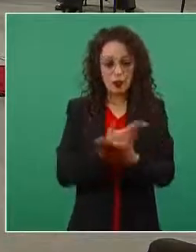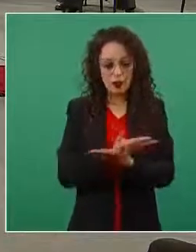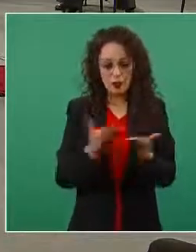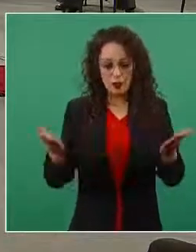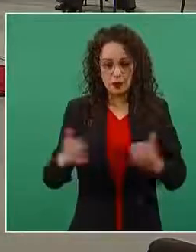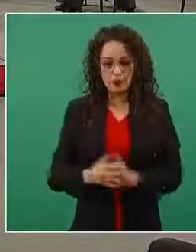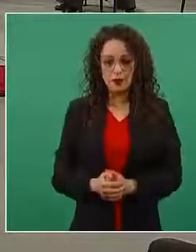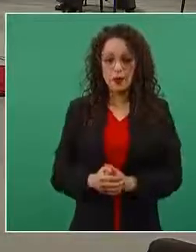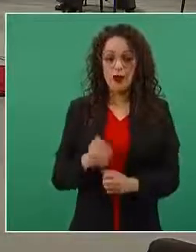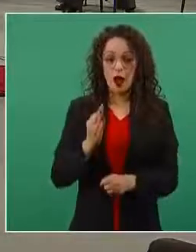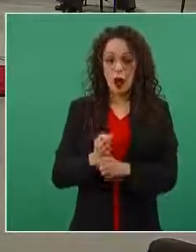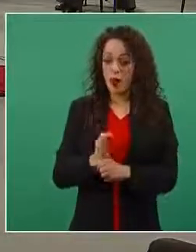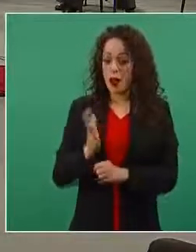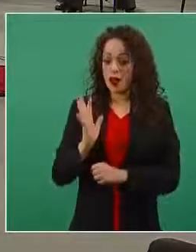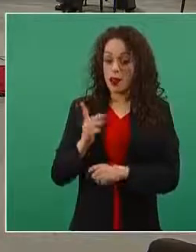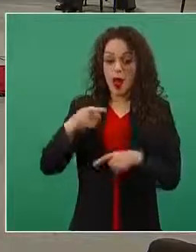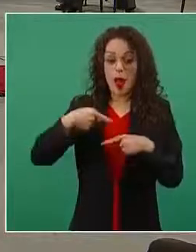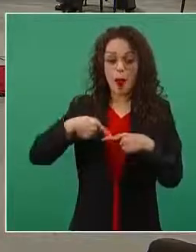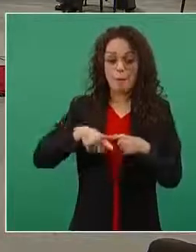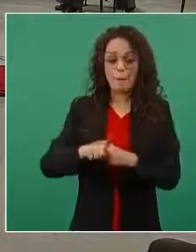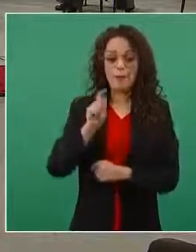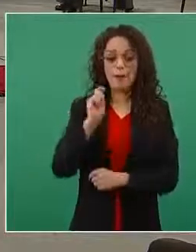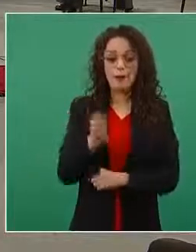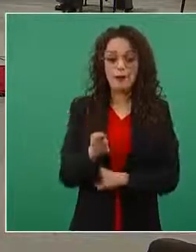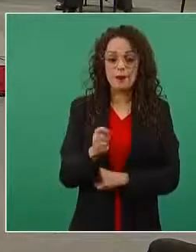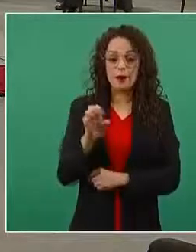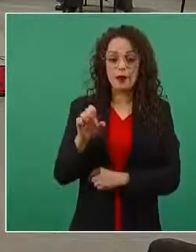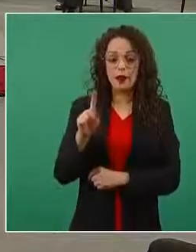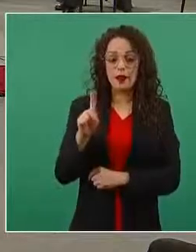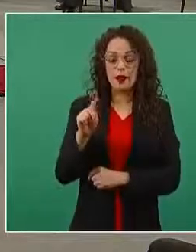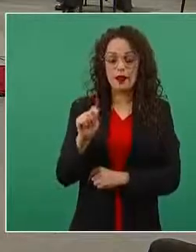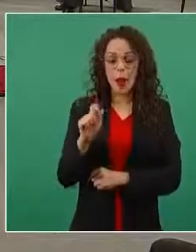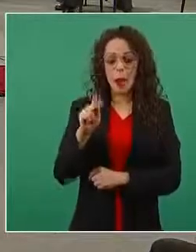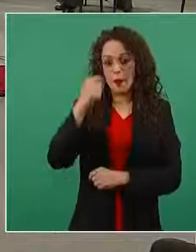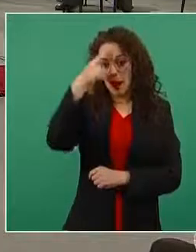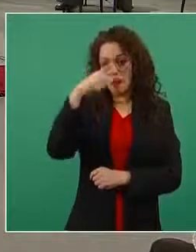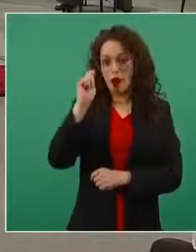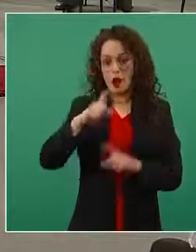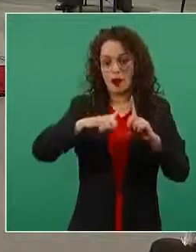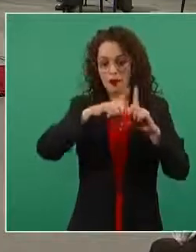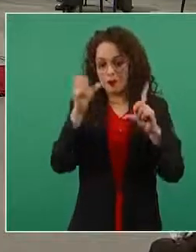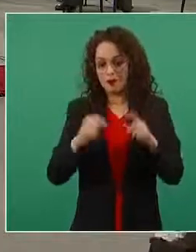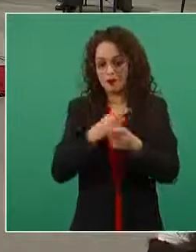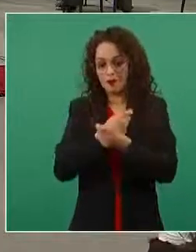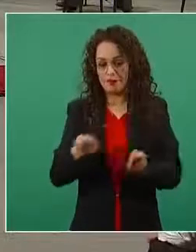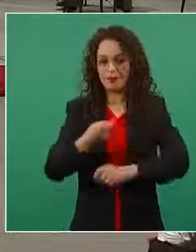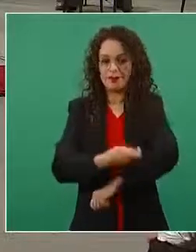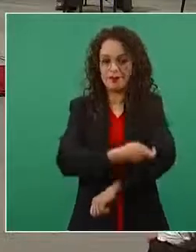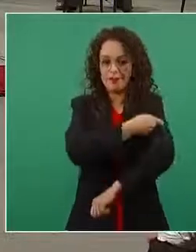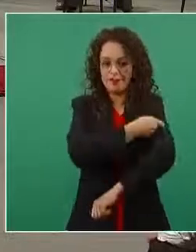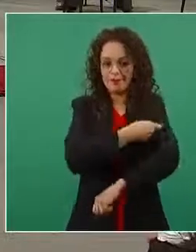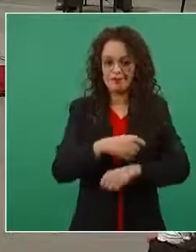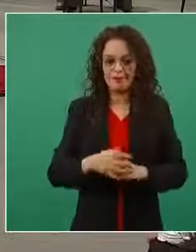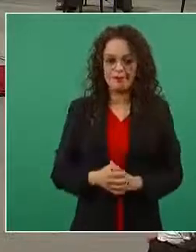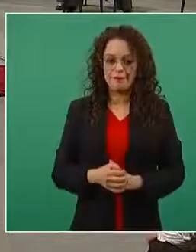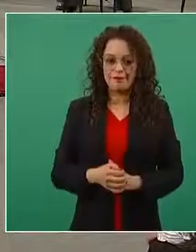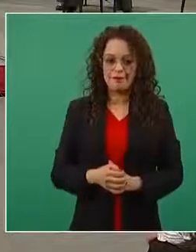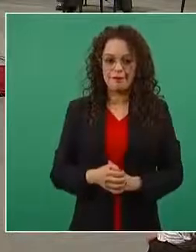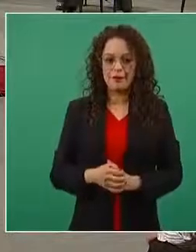ya iniciando con esta nueva etapa, el Plan Nacional de Vacunación. Hoy iniciamos la vacunación de